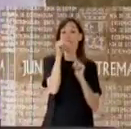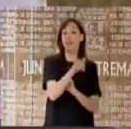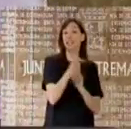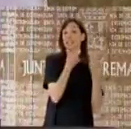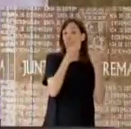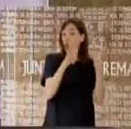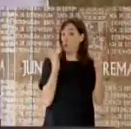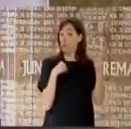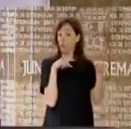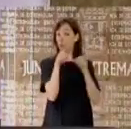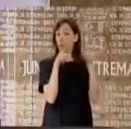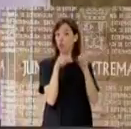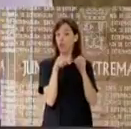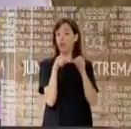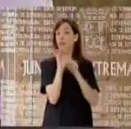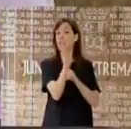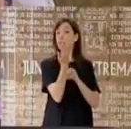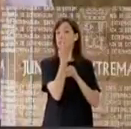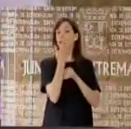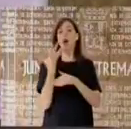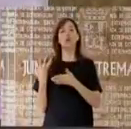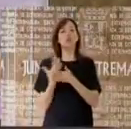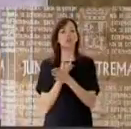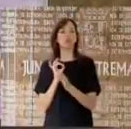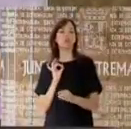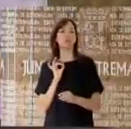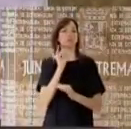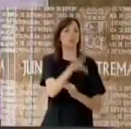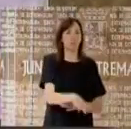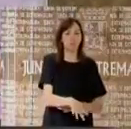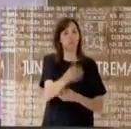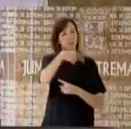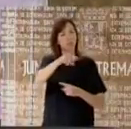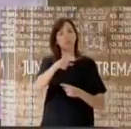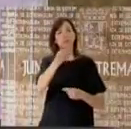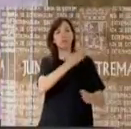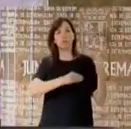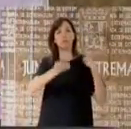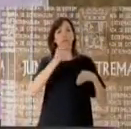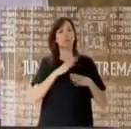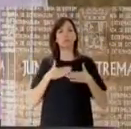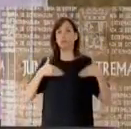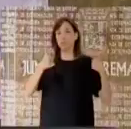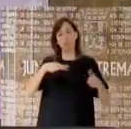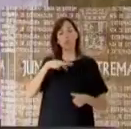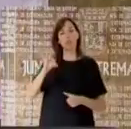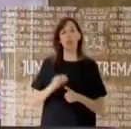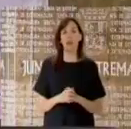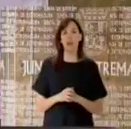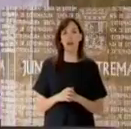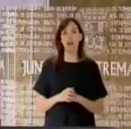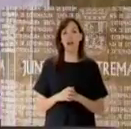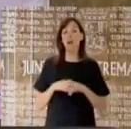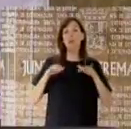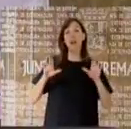les ha enviado además el enlace para que puedan hacer todas las aportaciones. Pero esto no tiene nada que